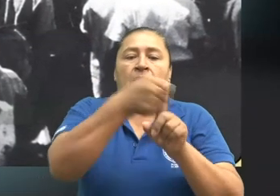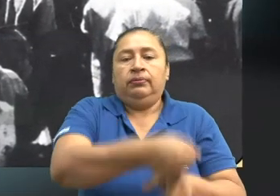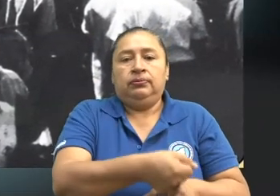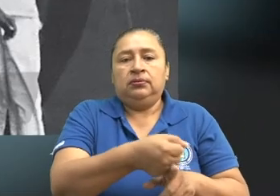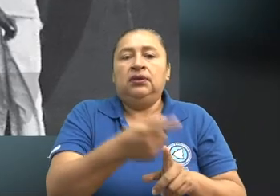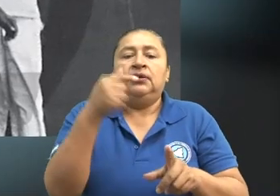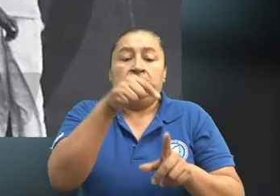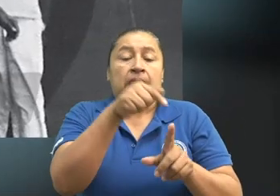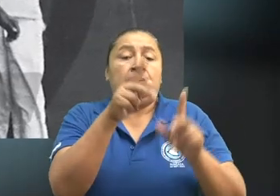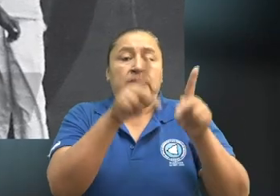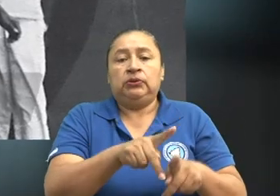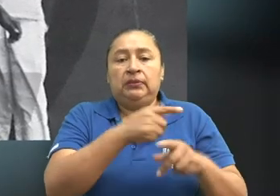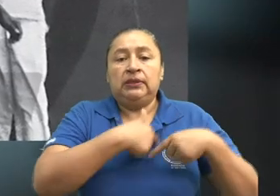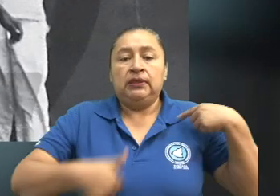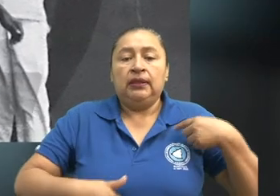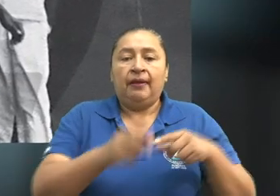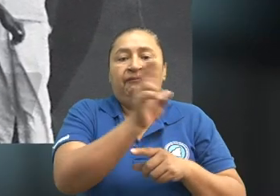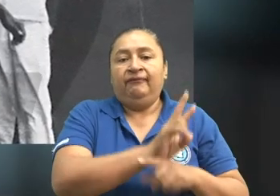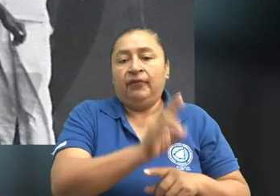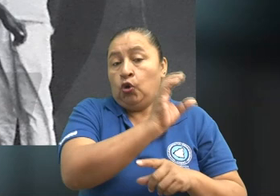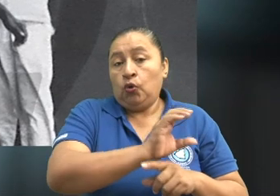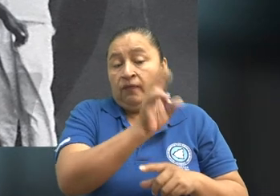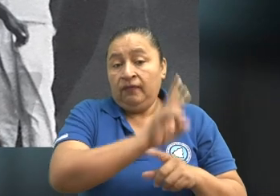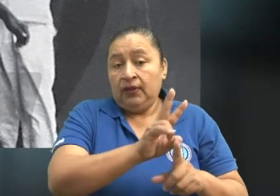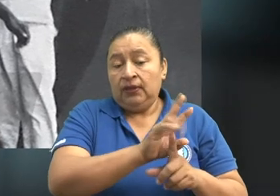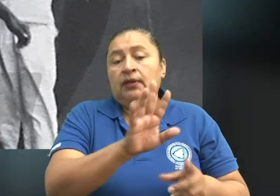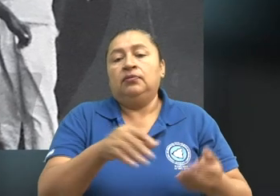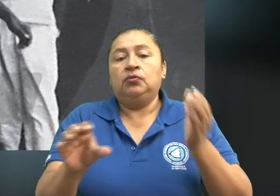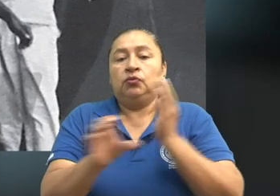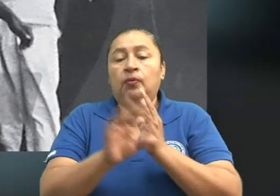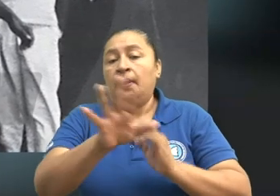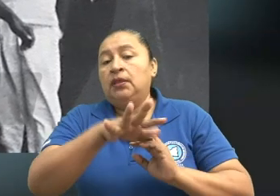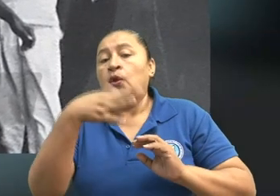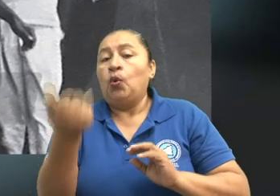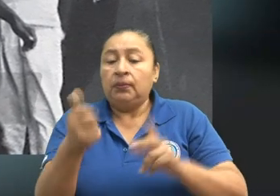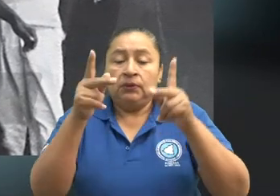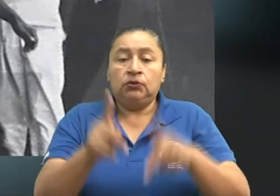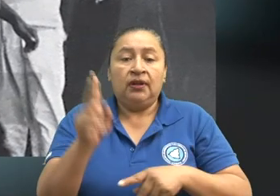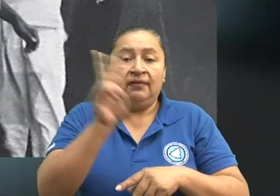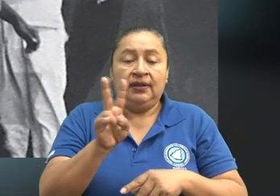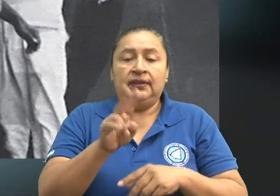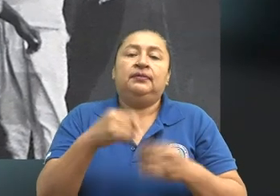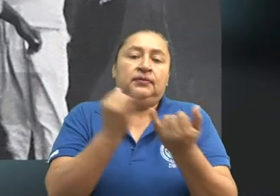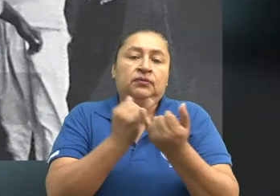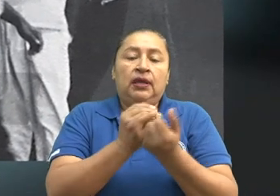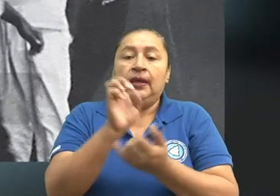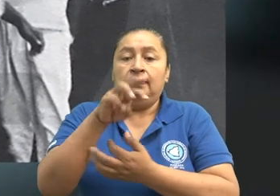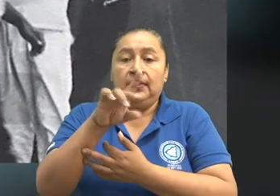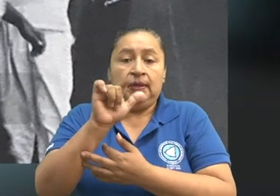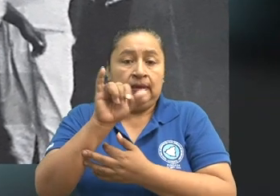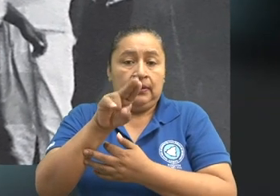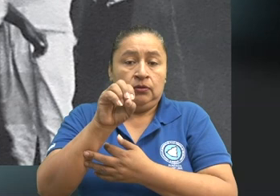contra un conservador, producto de otro conservador, que es Emiliano Chamorro, y de ahí surge la guerra